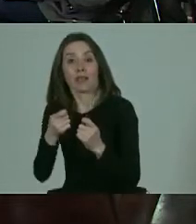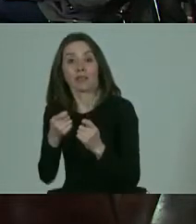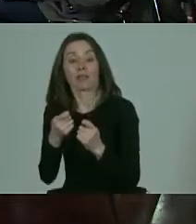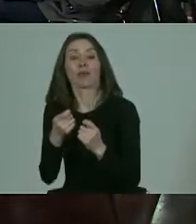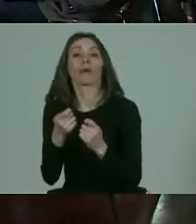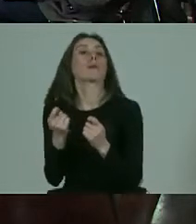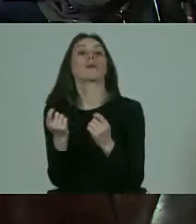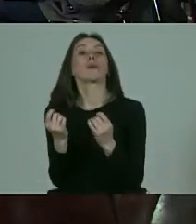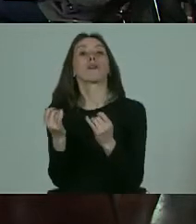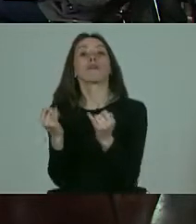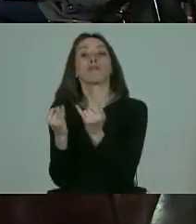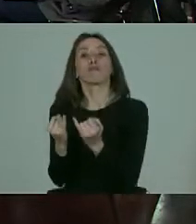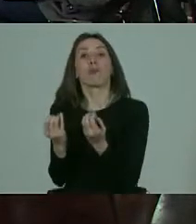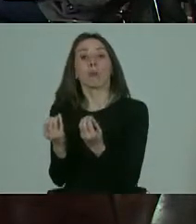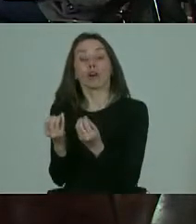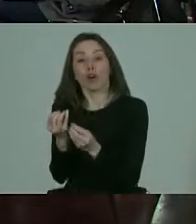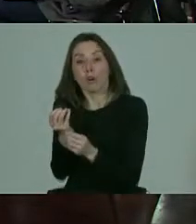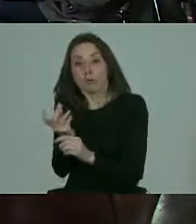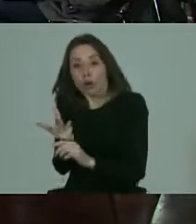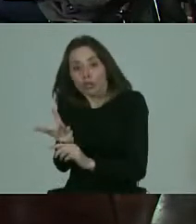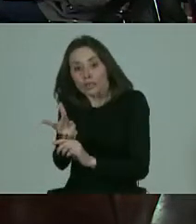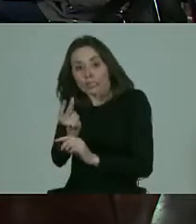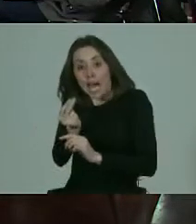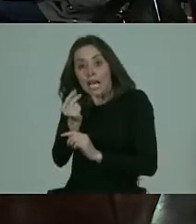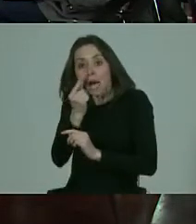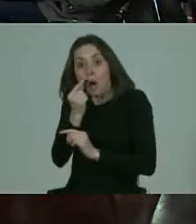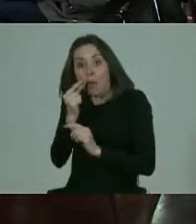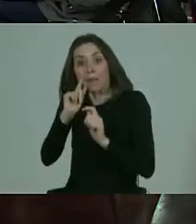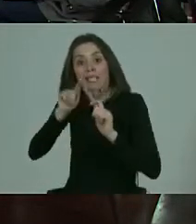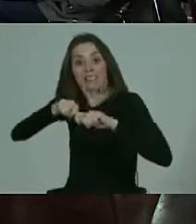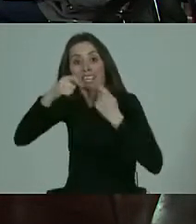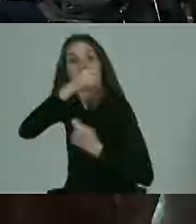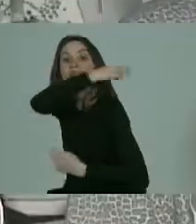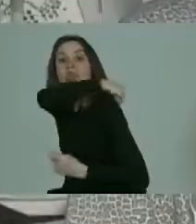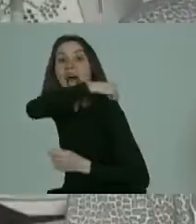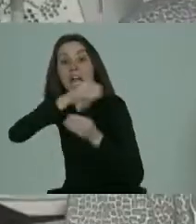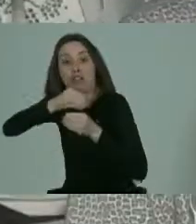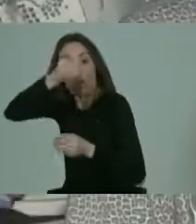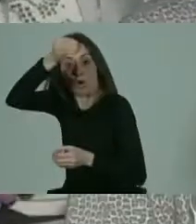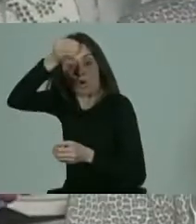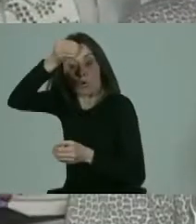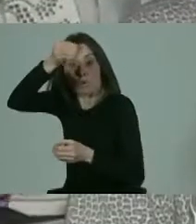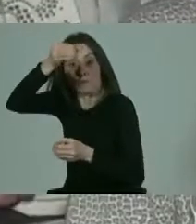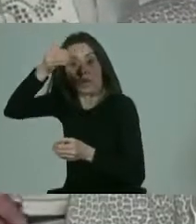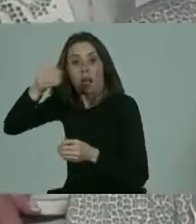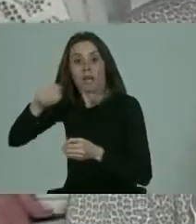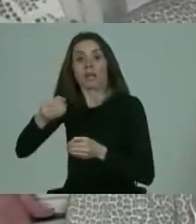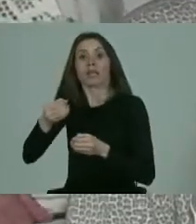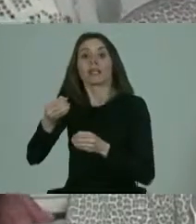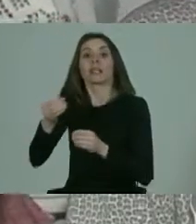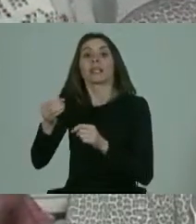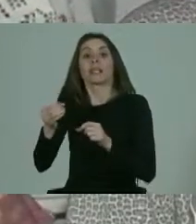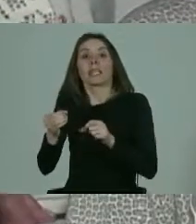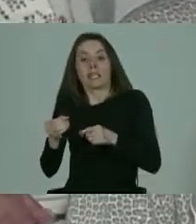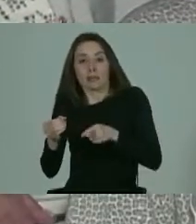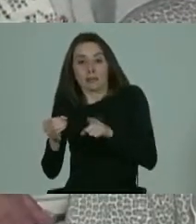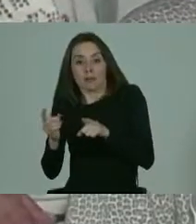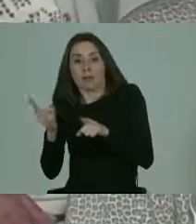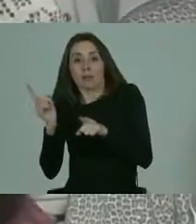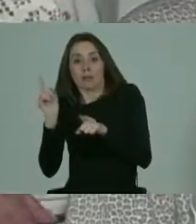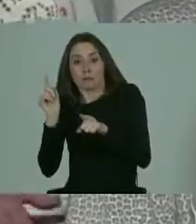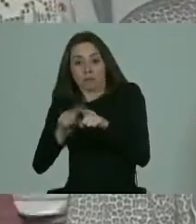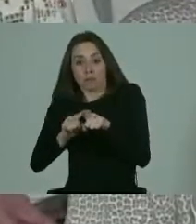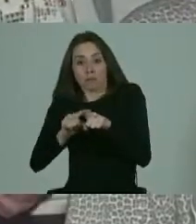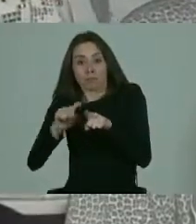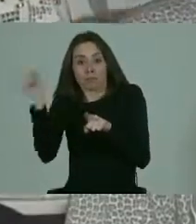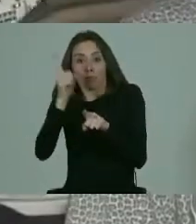la manera de obtener espermatozoide en los hombres con daños medulares mediante lo se llama electro de eyaculación que